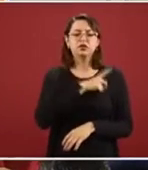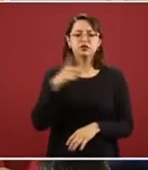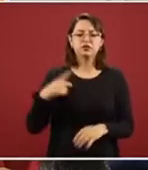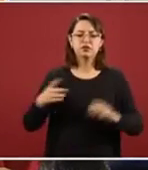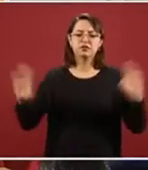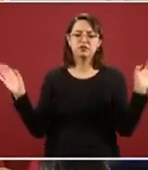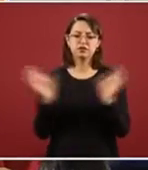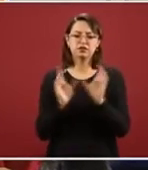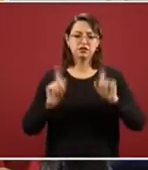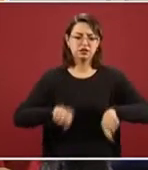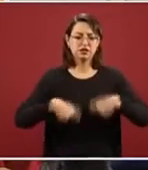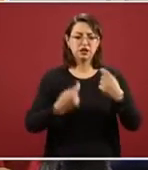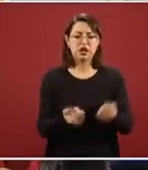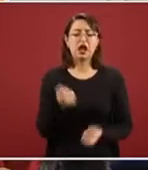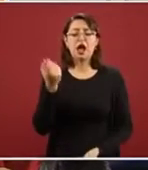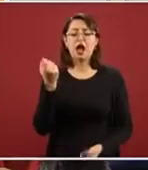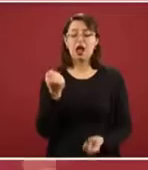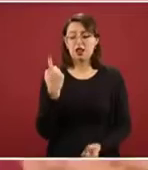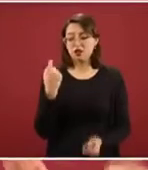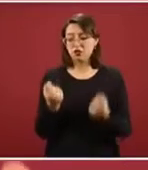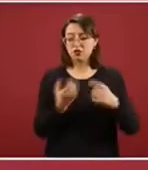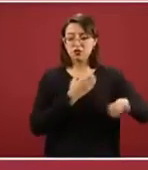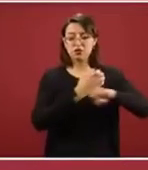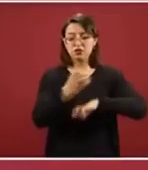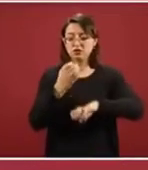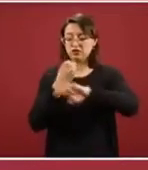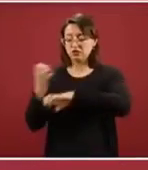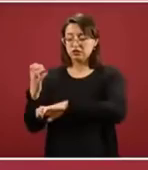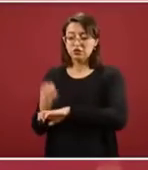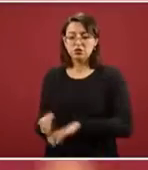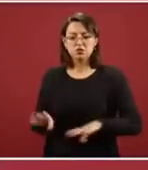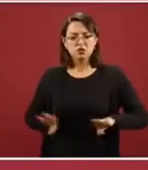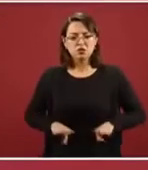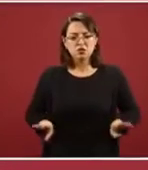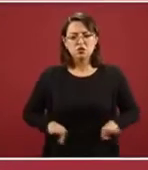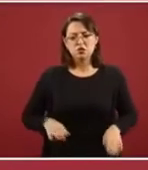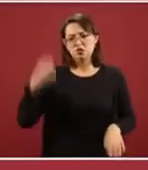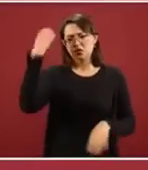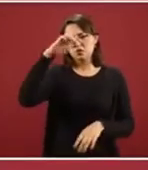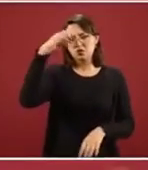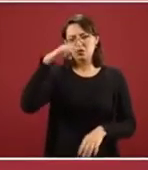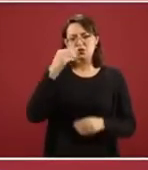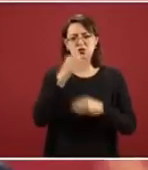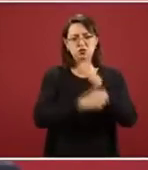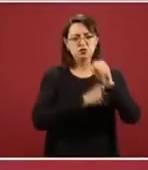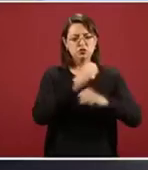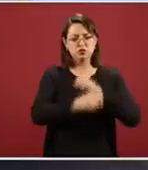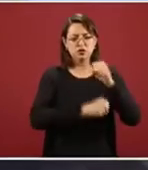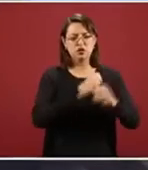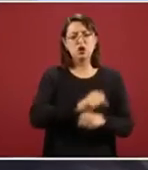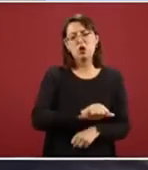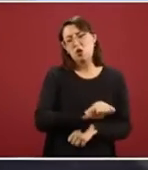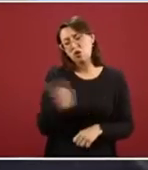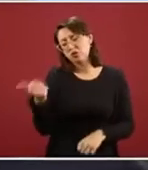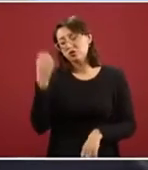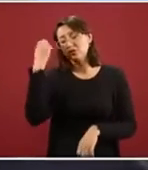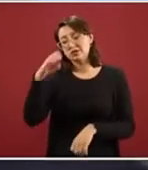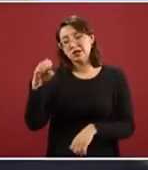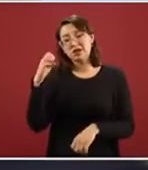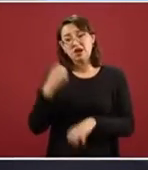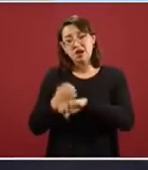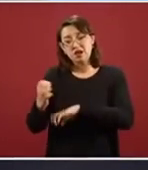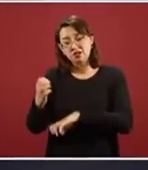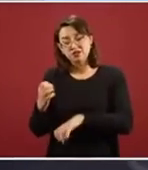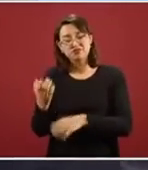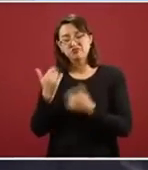En muchos estados hay perfiles con extraordinaria experiencia de muchos años, en otros debemos fortalecernos y esa es la